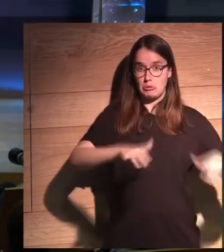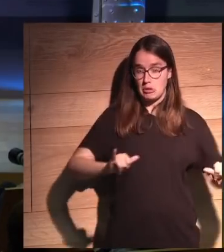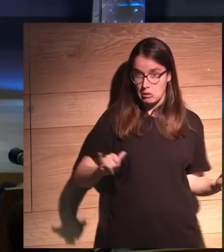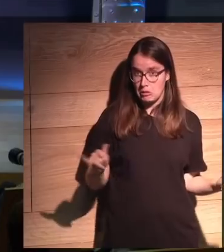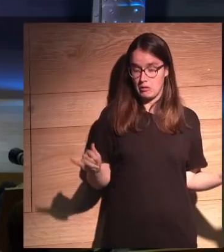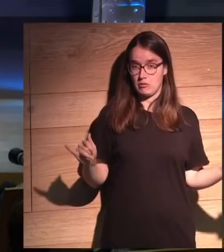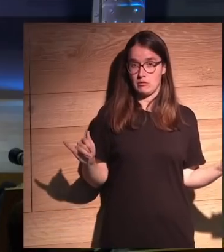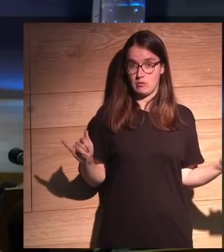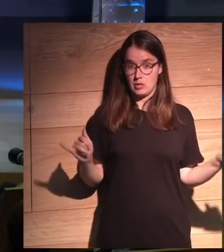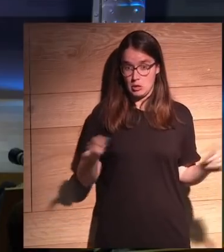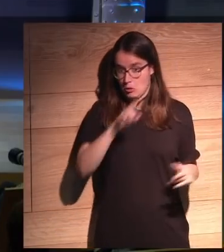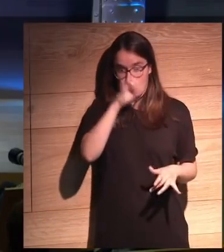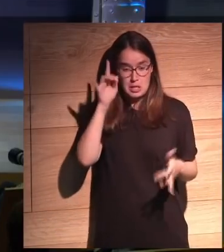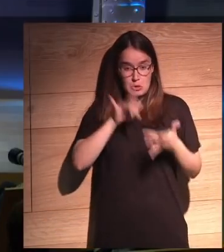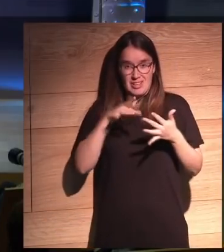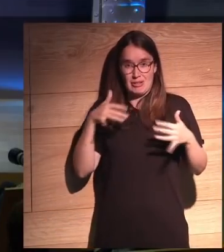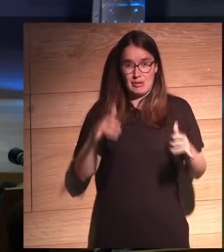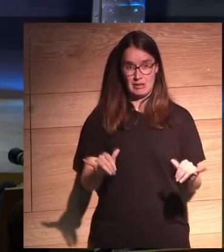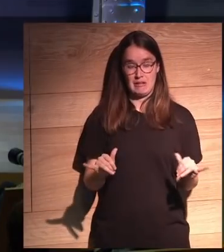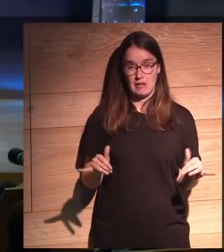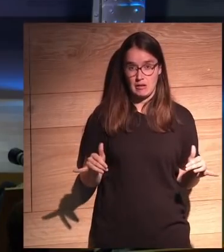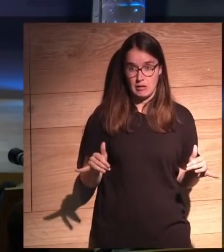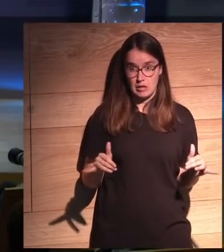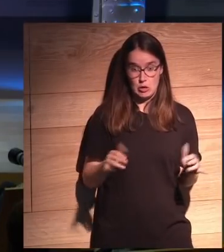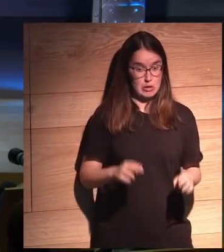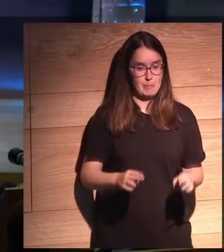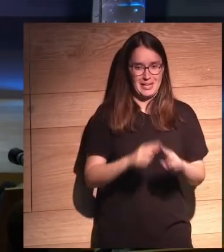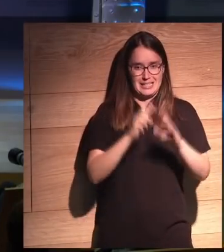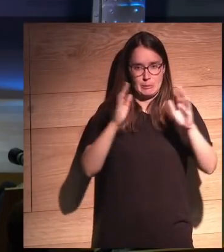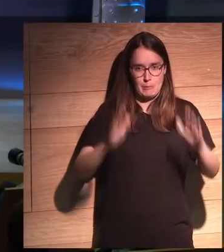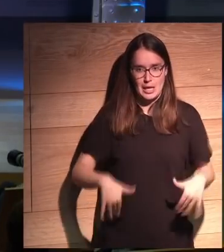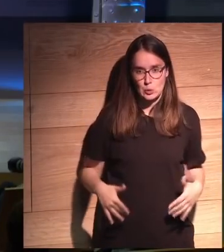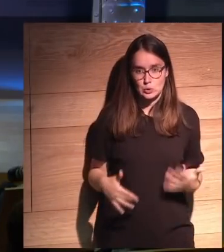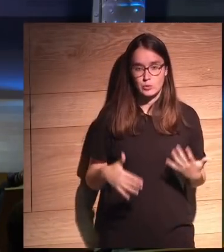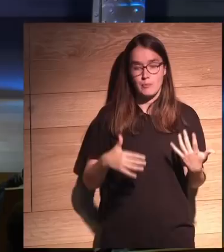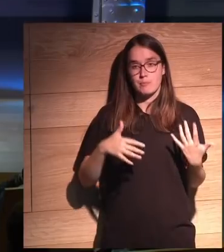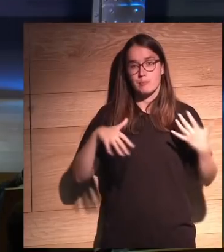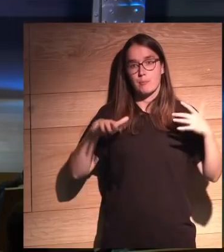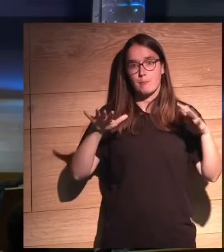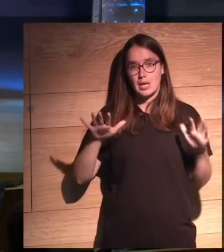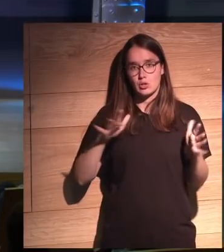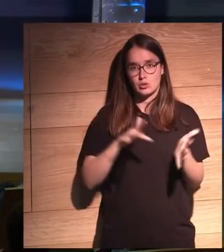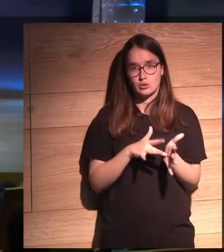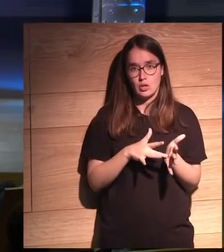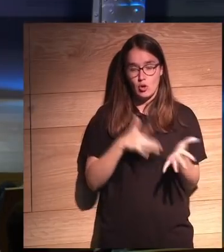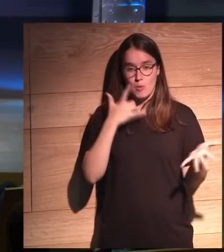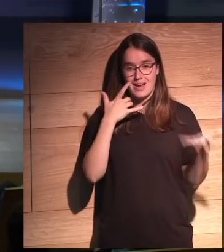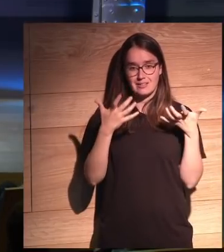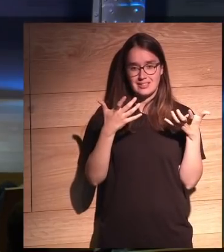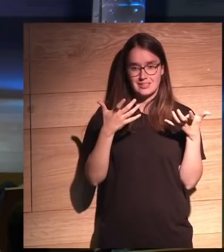ni siquiera con el de Madrid en un principio, mucho menos con el de París, y que sin embargo llega como